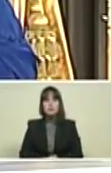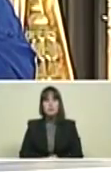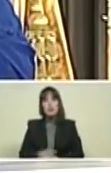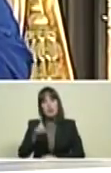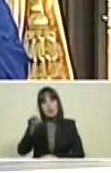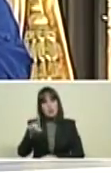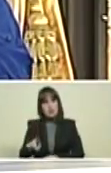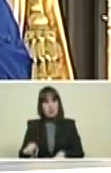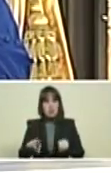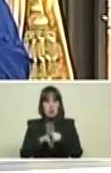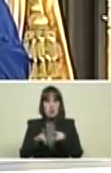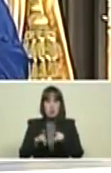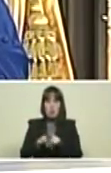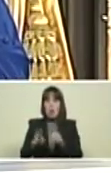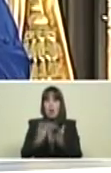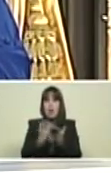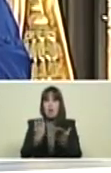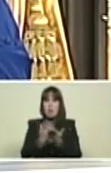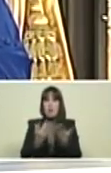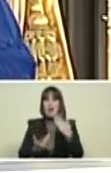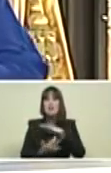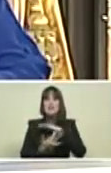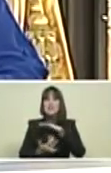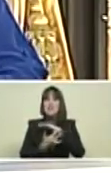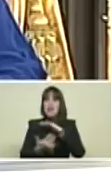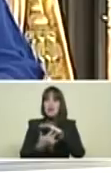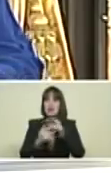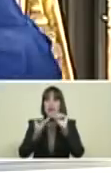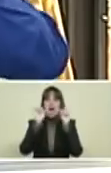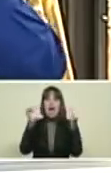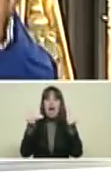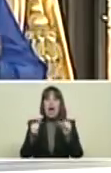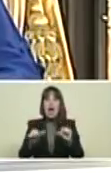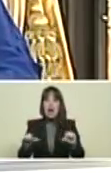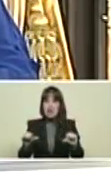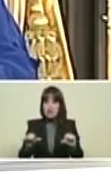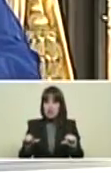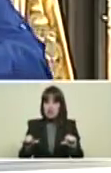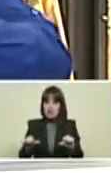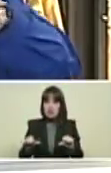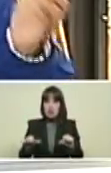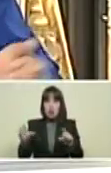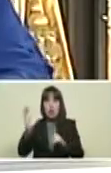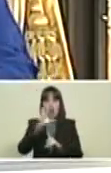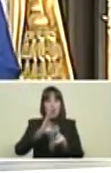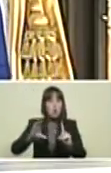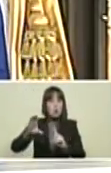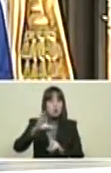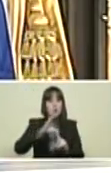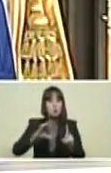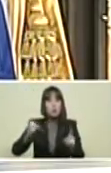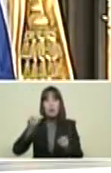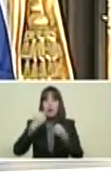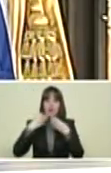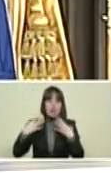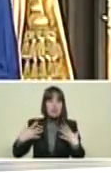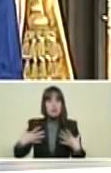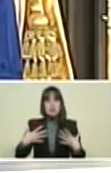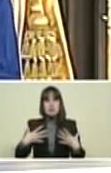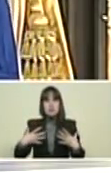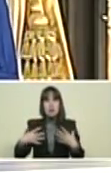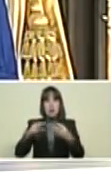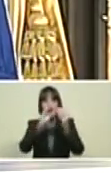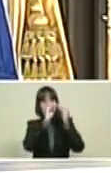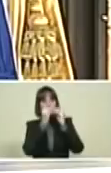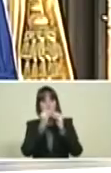Igualmente las escuelas técnicas en arte, la cultura, el arte, la belleza, la